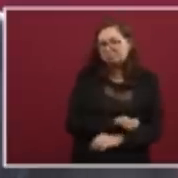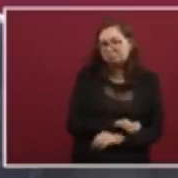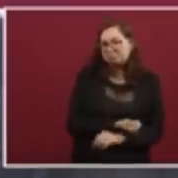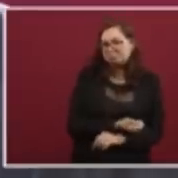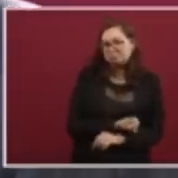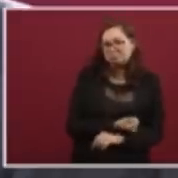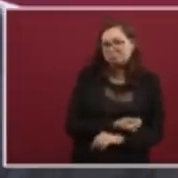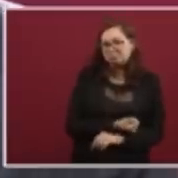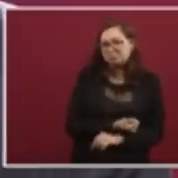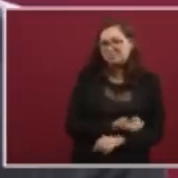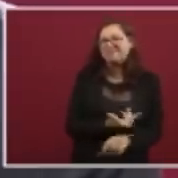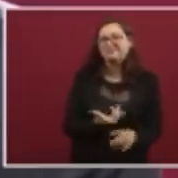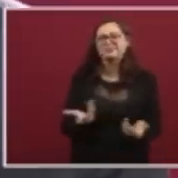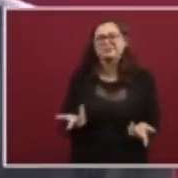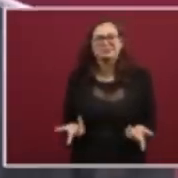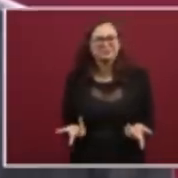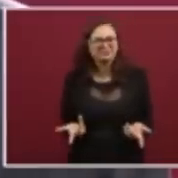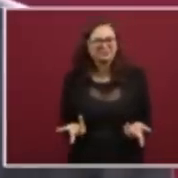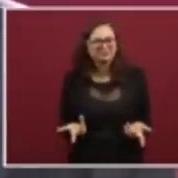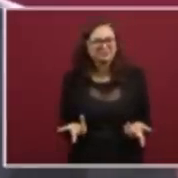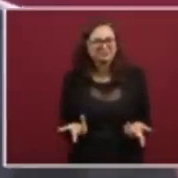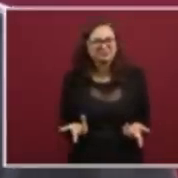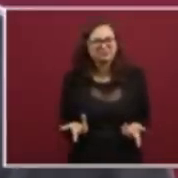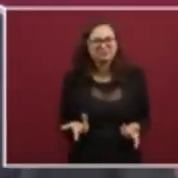Entonces, no sé por qué se